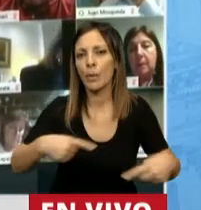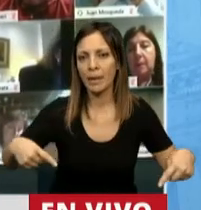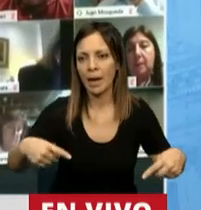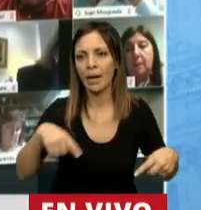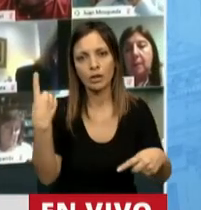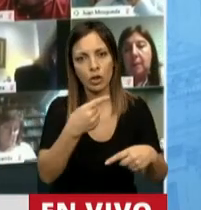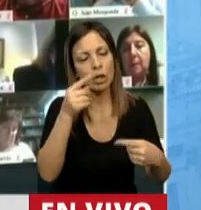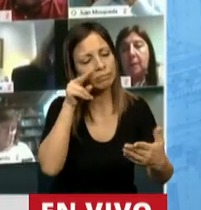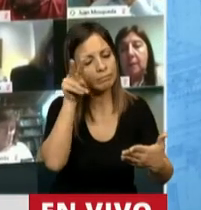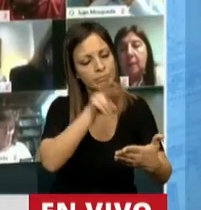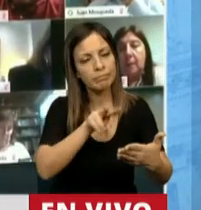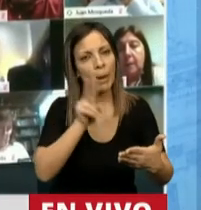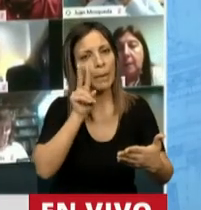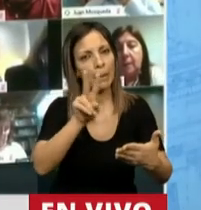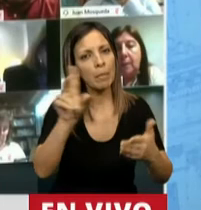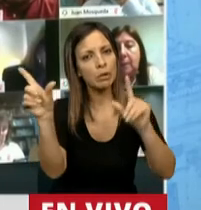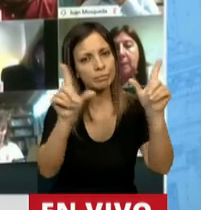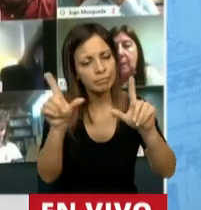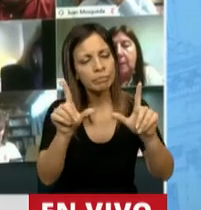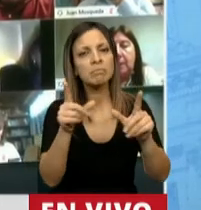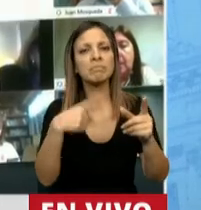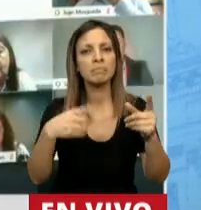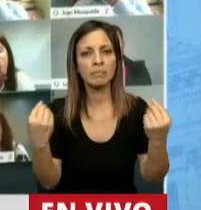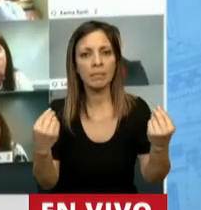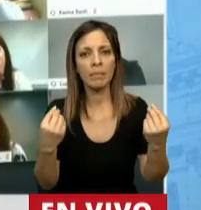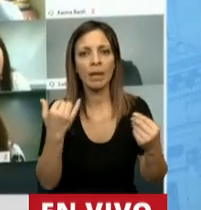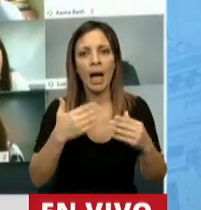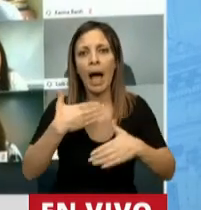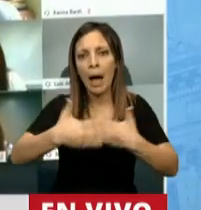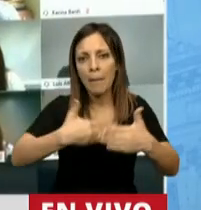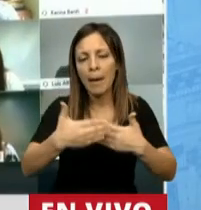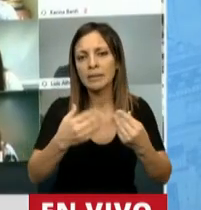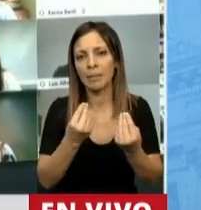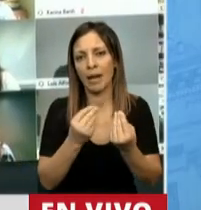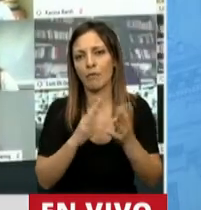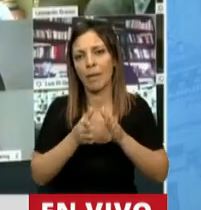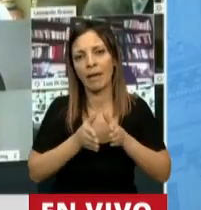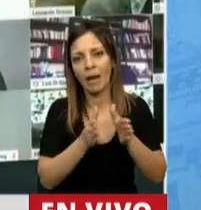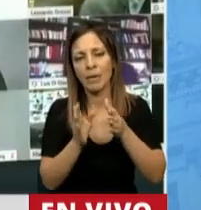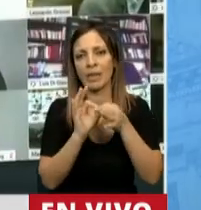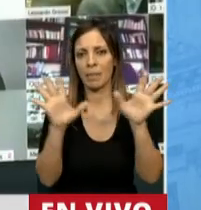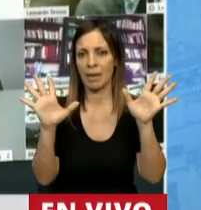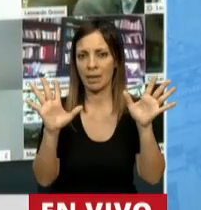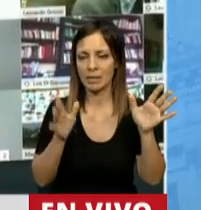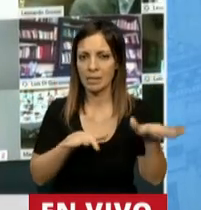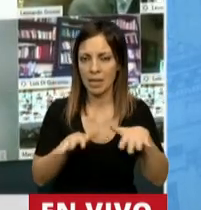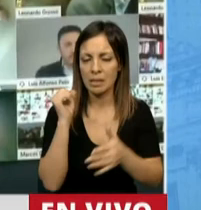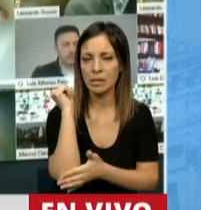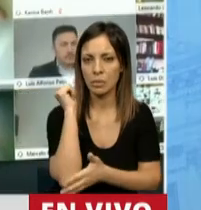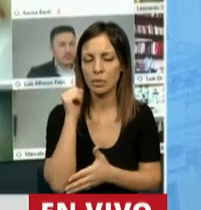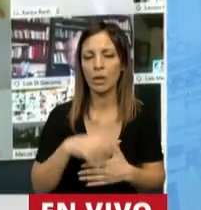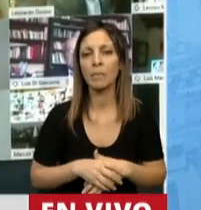leído en todos los medios que en el cual se da un paso más en el camino de nuestra independencia económica y en el mismo y